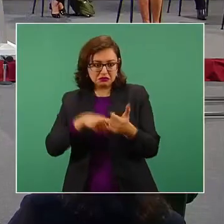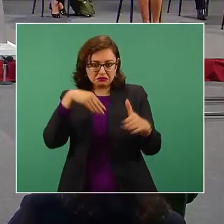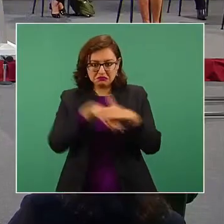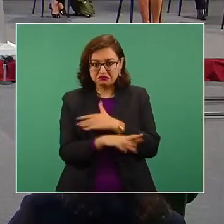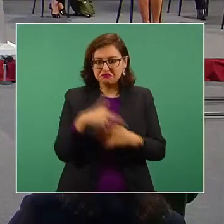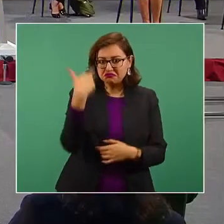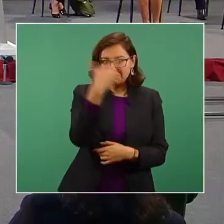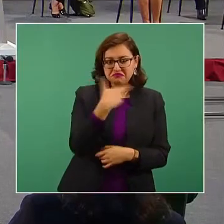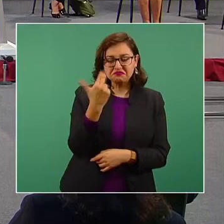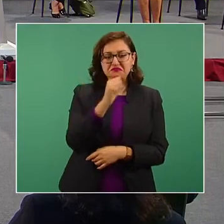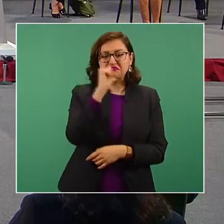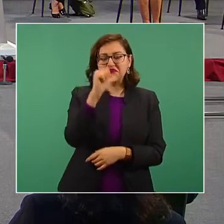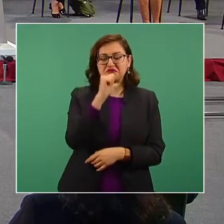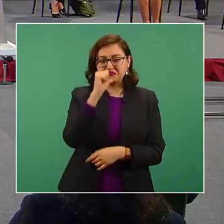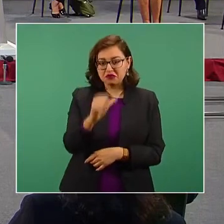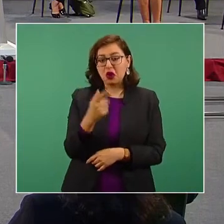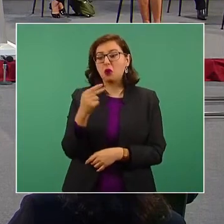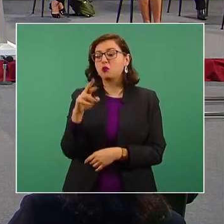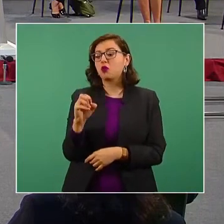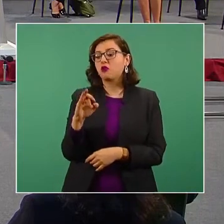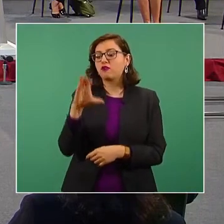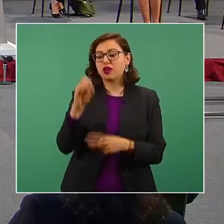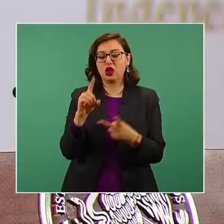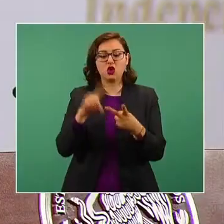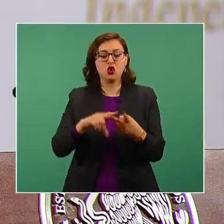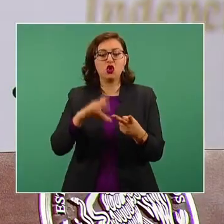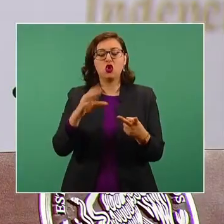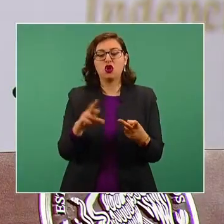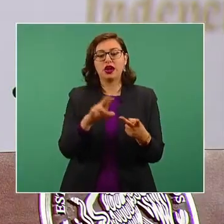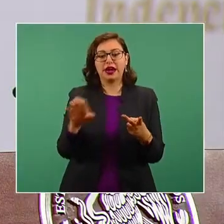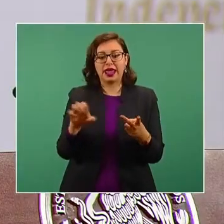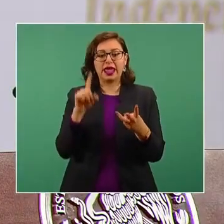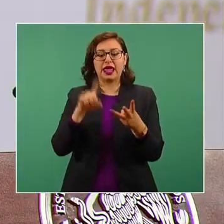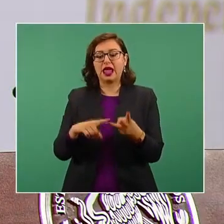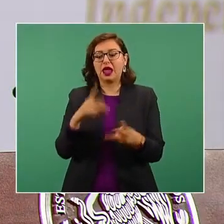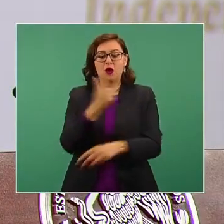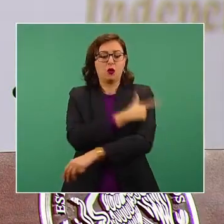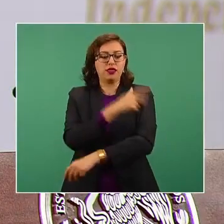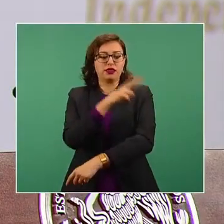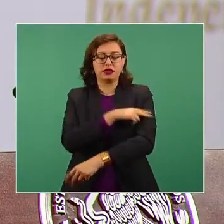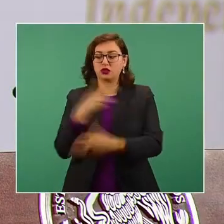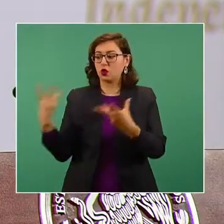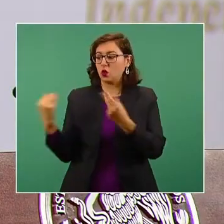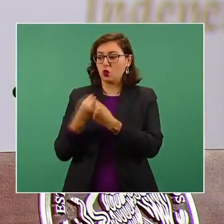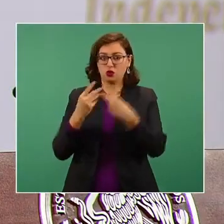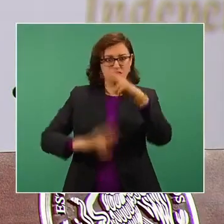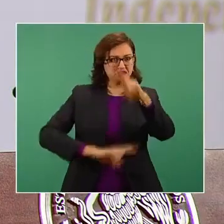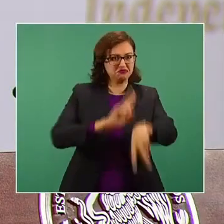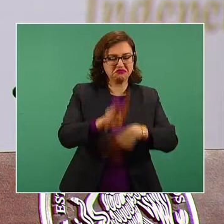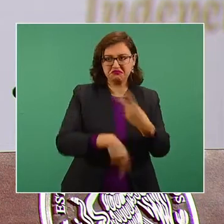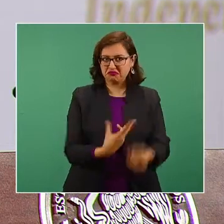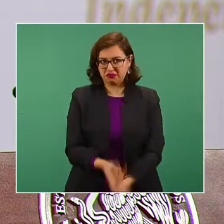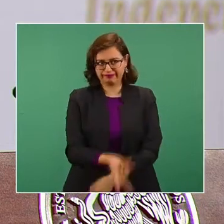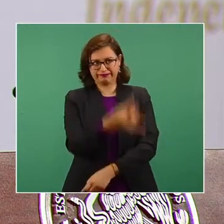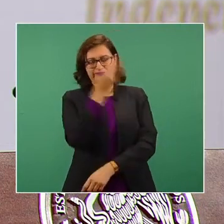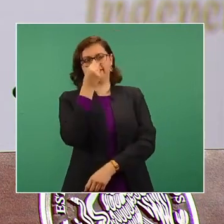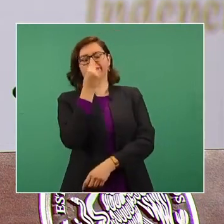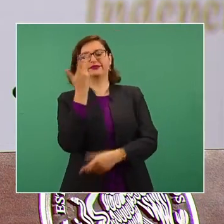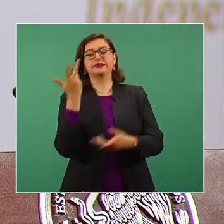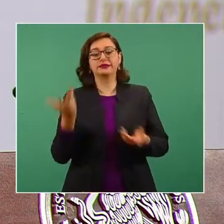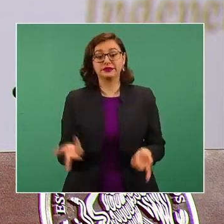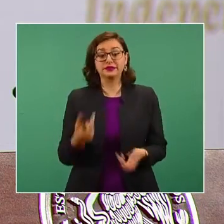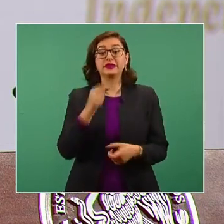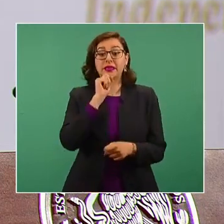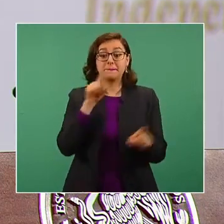demás dependencias como la CRE, la CEA y la Guardia Nacional, que estamos trabajando en equipo por parte del gobierno federal. Y tengo